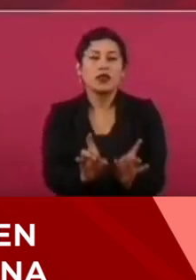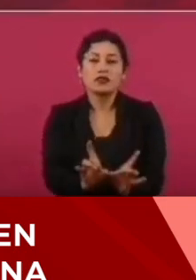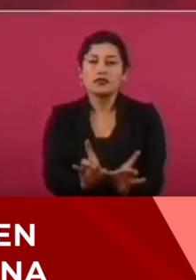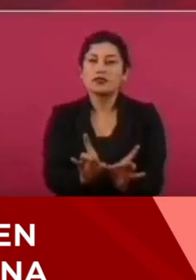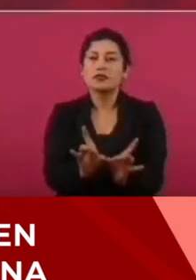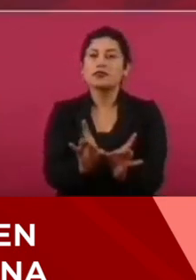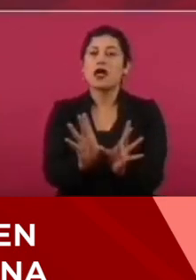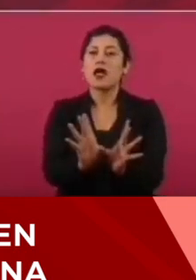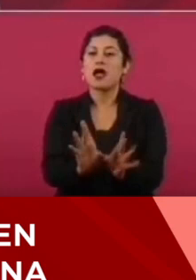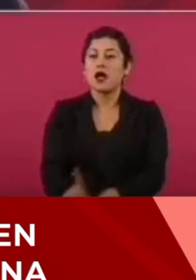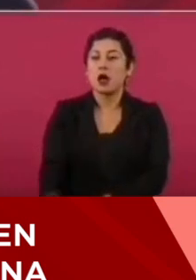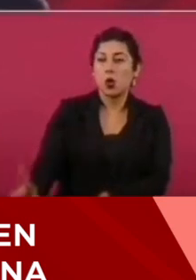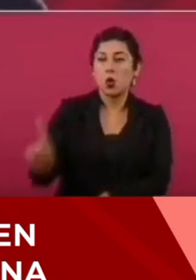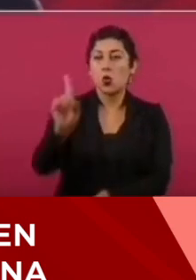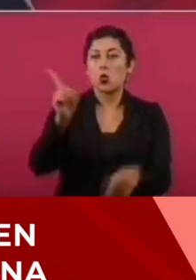que los manden